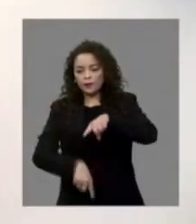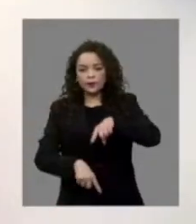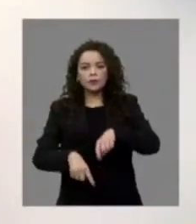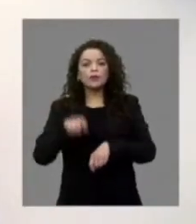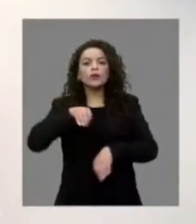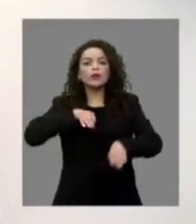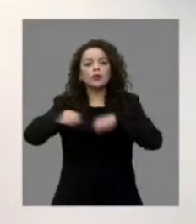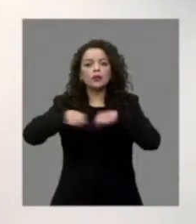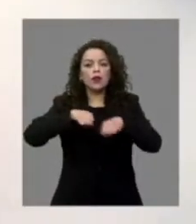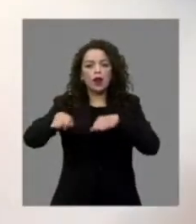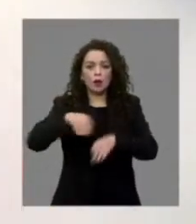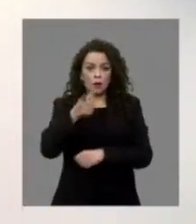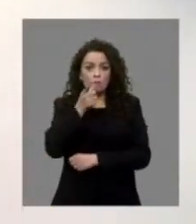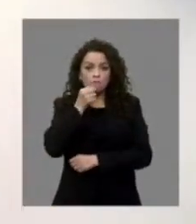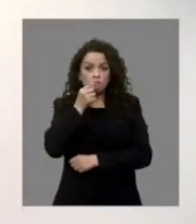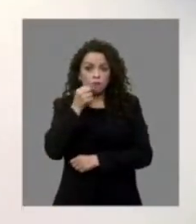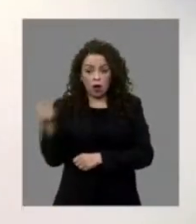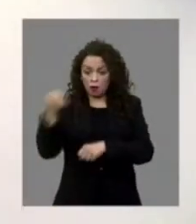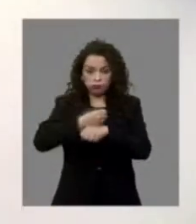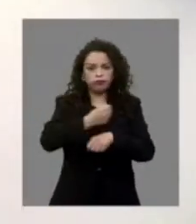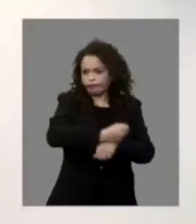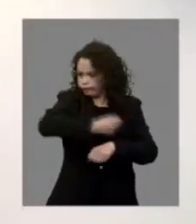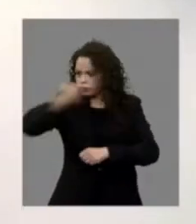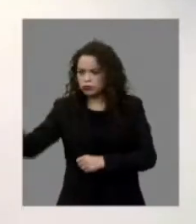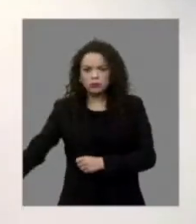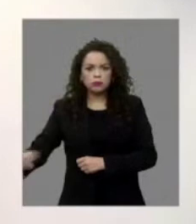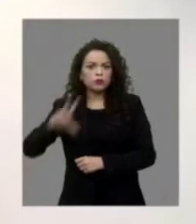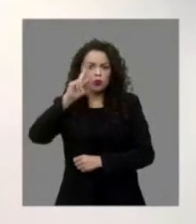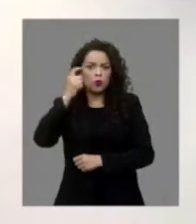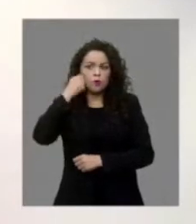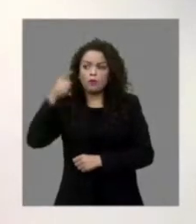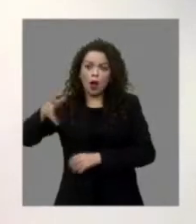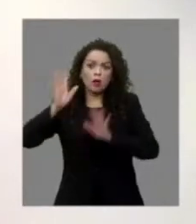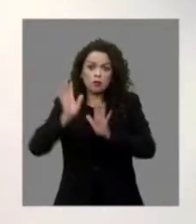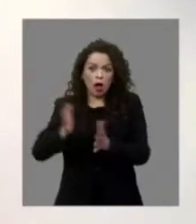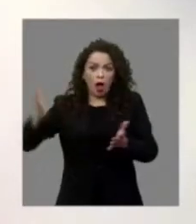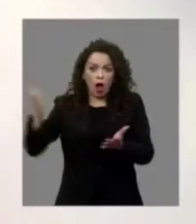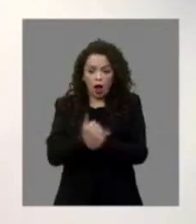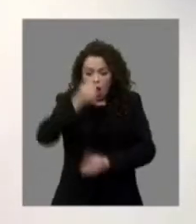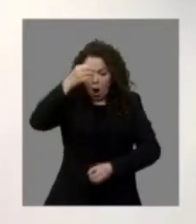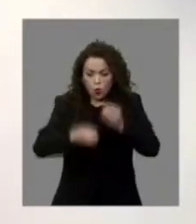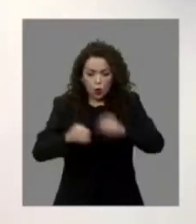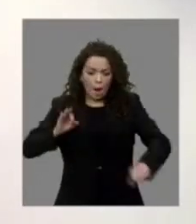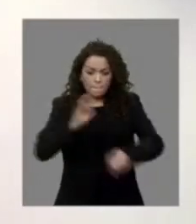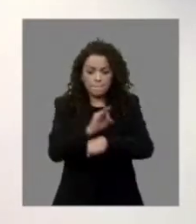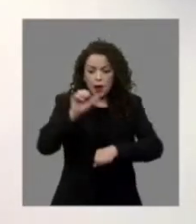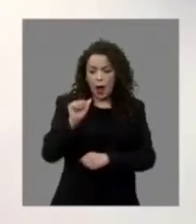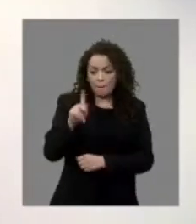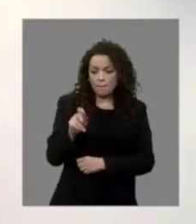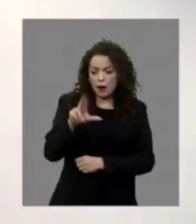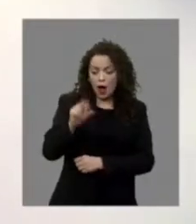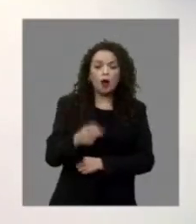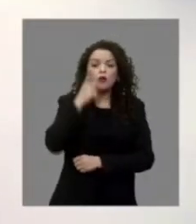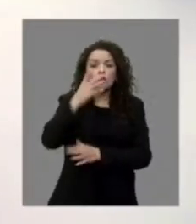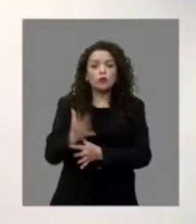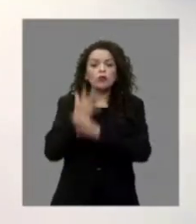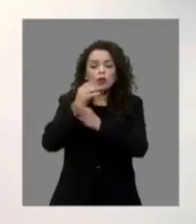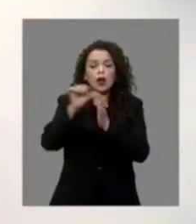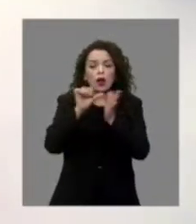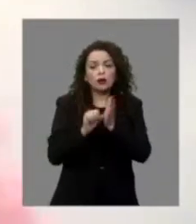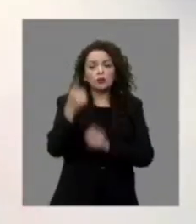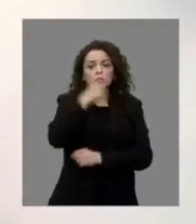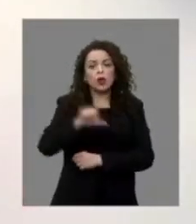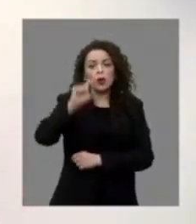un agente del Ministerio Público, a pesar de que haya ganado un juicio de amparo, porque así lo señala el artículo 123, apartado